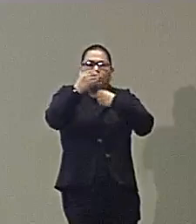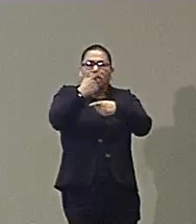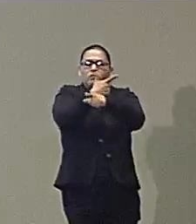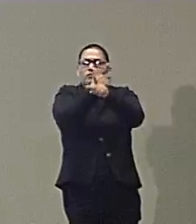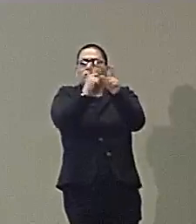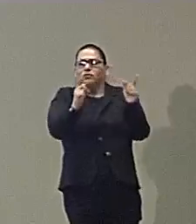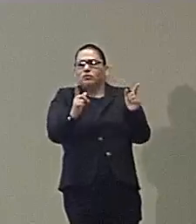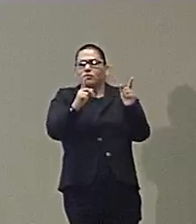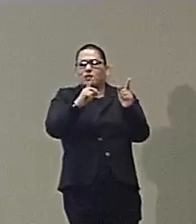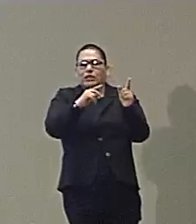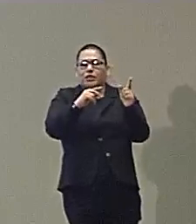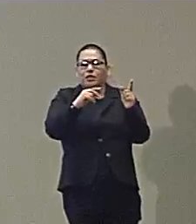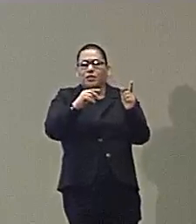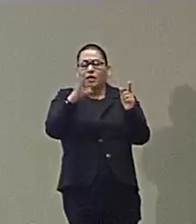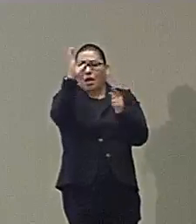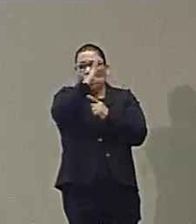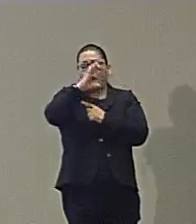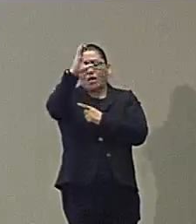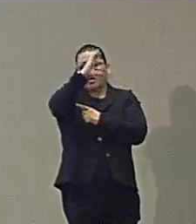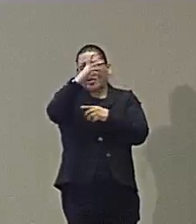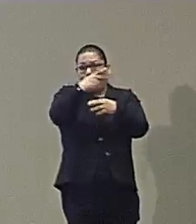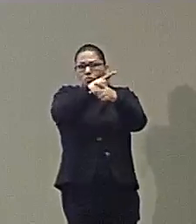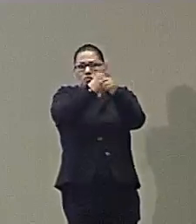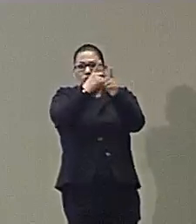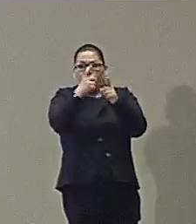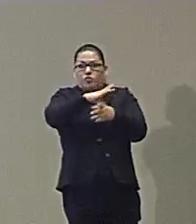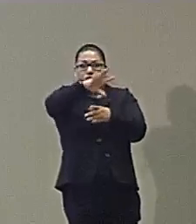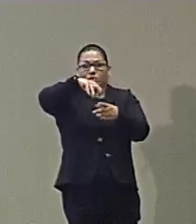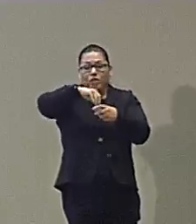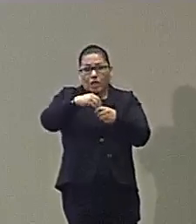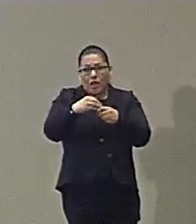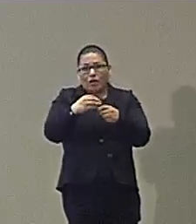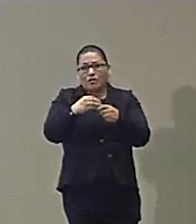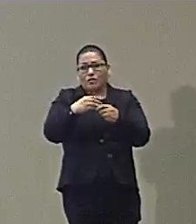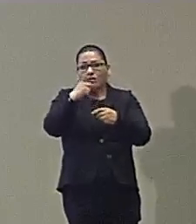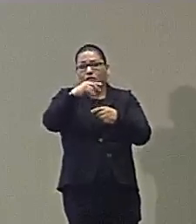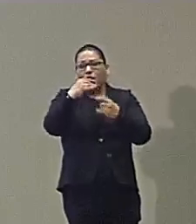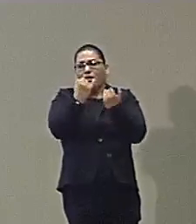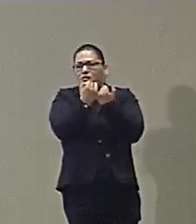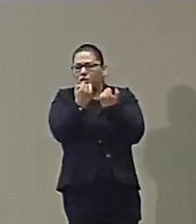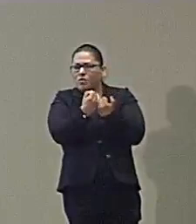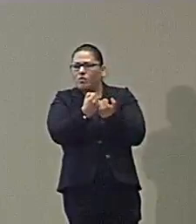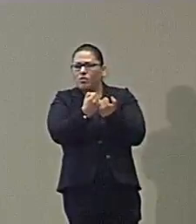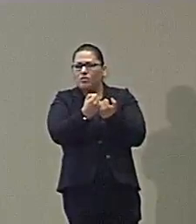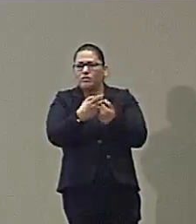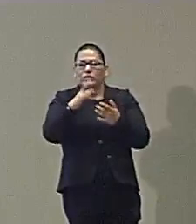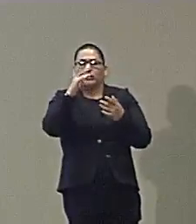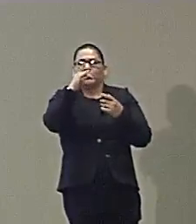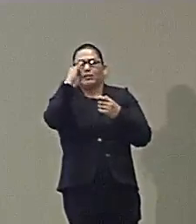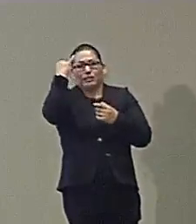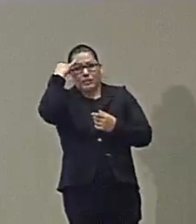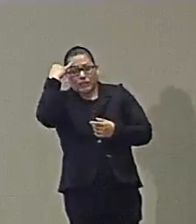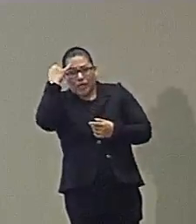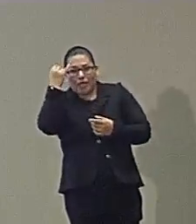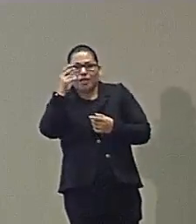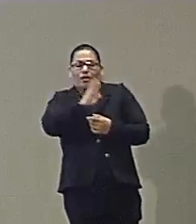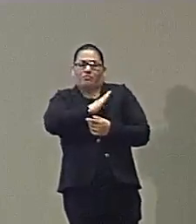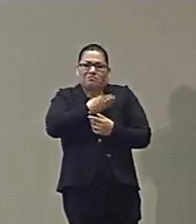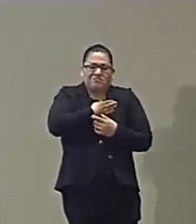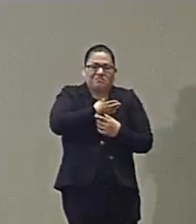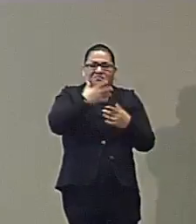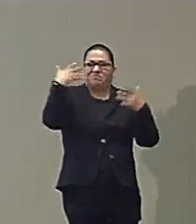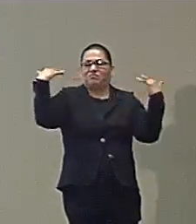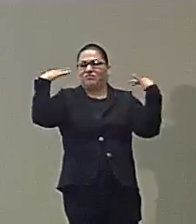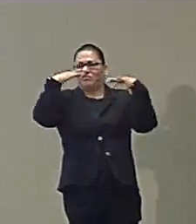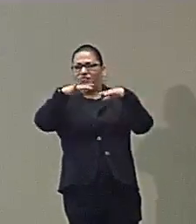país multicultural como el nuestro con el rostro del mestizaje y un corazón hospitalario y